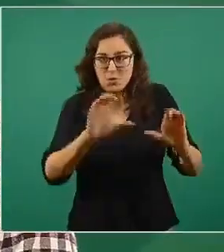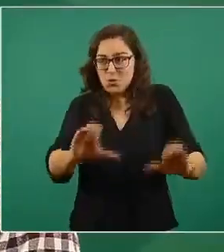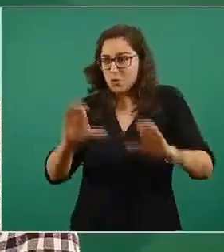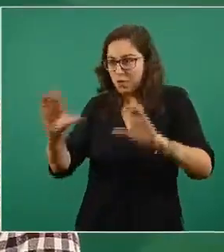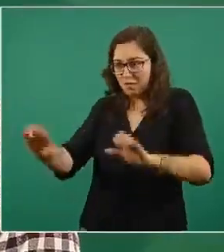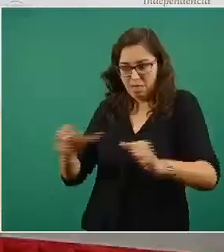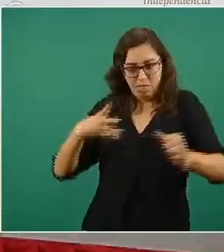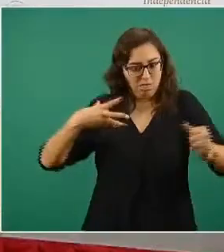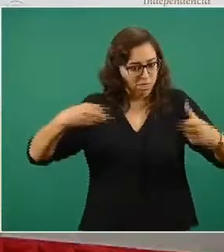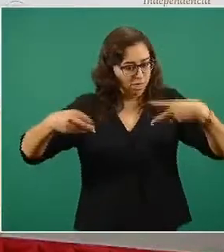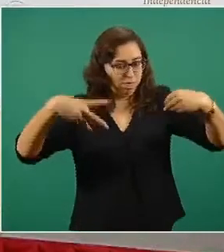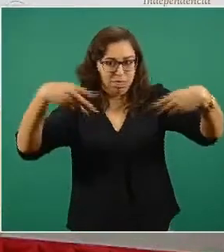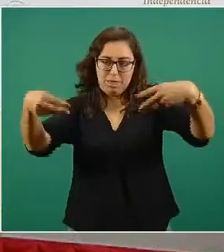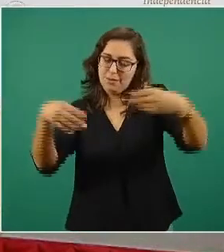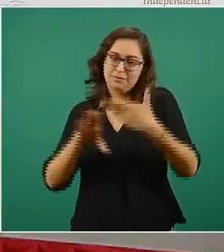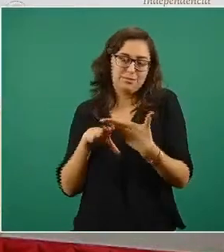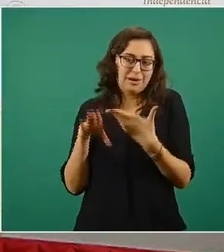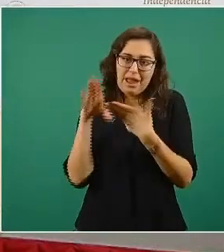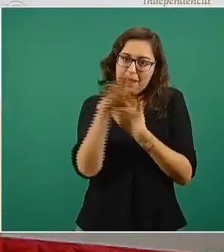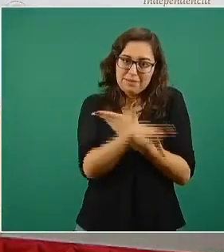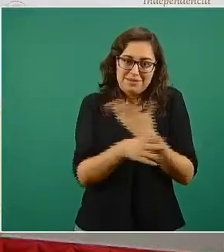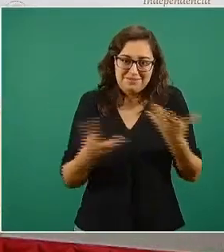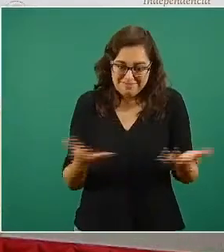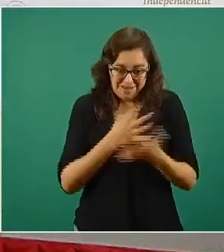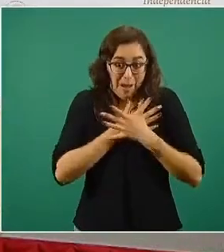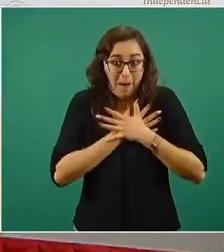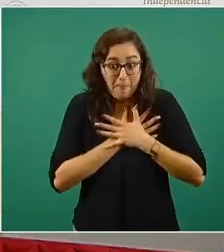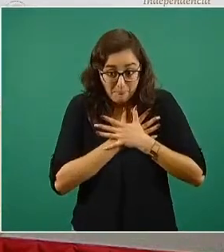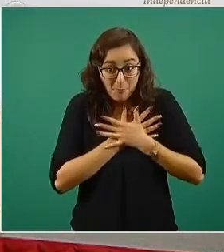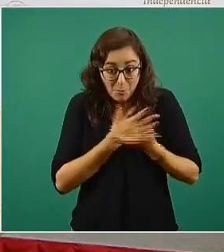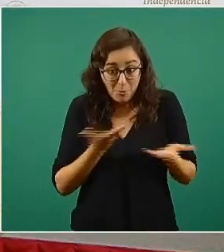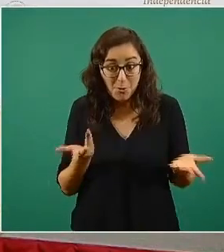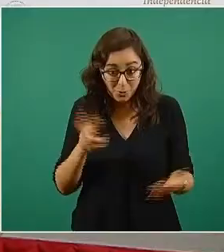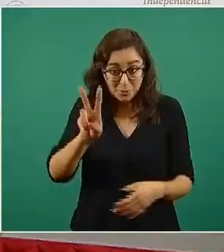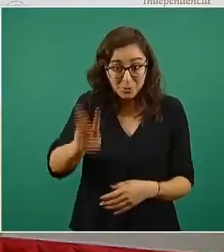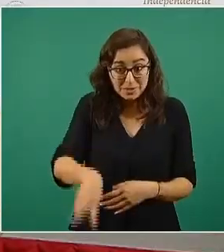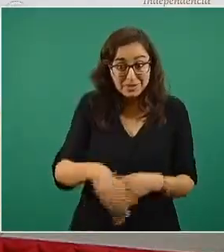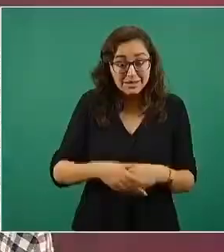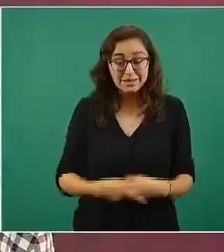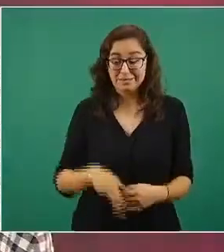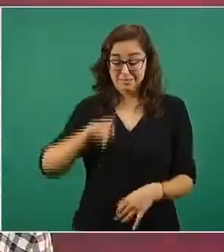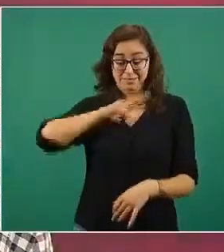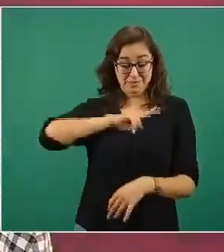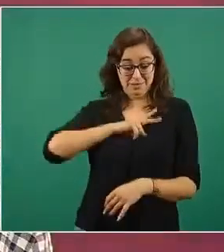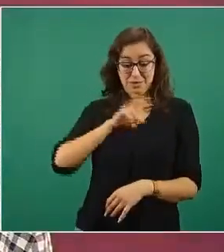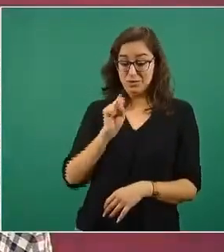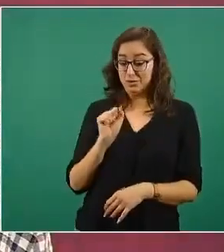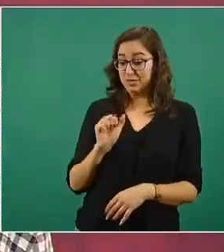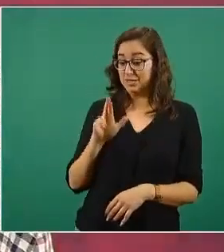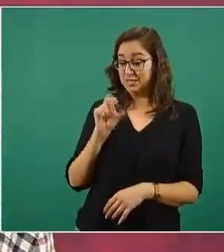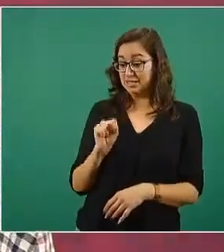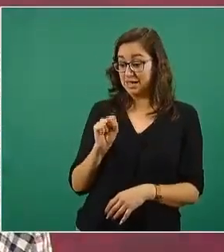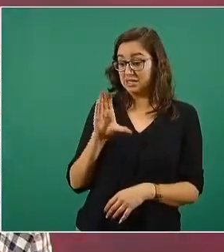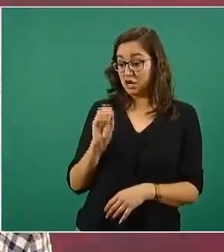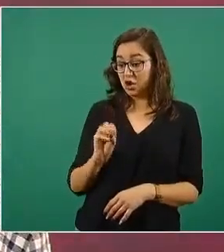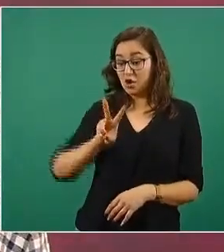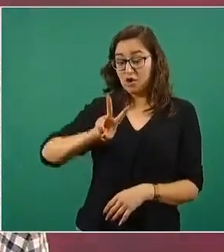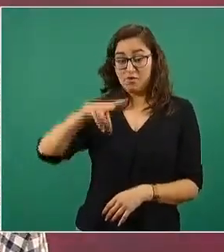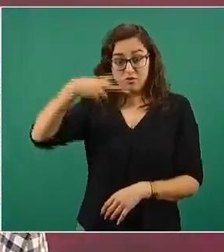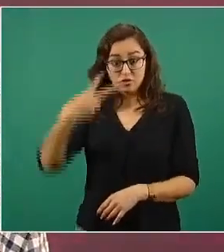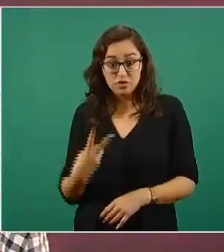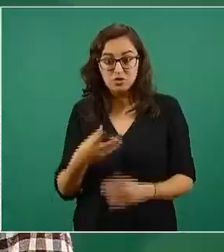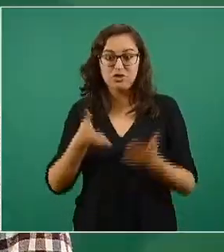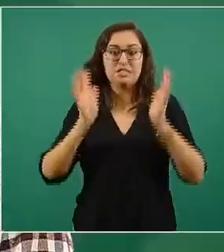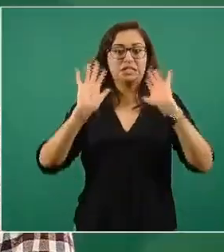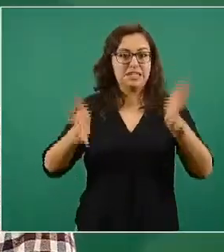riesgo a las personas a quienes amamos. Desde luego, el virus SARS-CoV-2, ya espero que a estas alturas